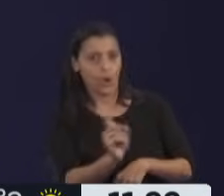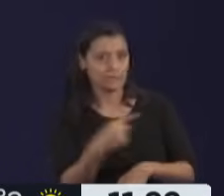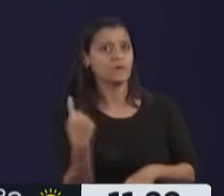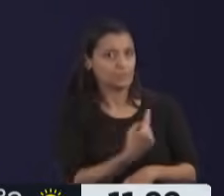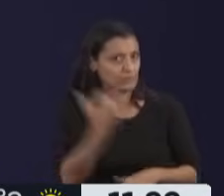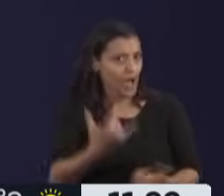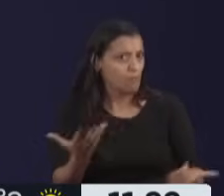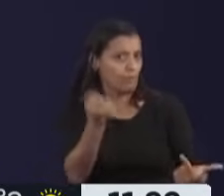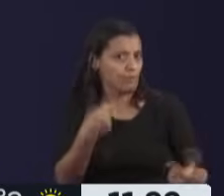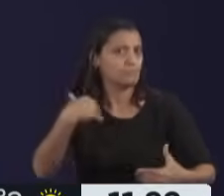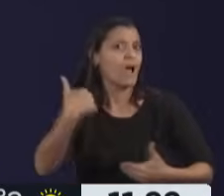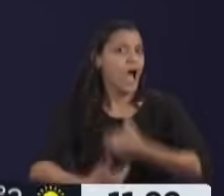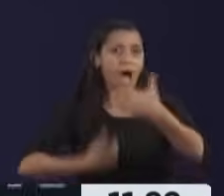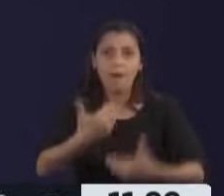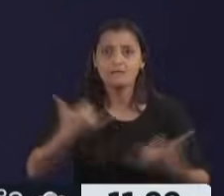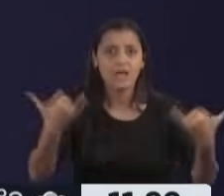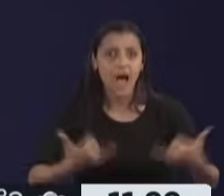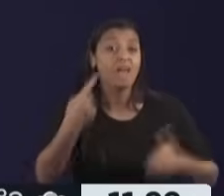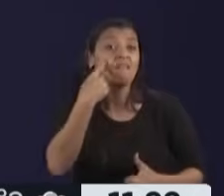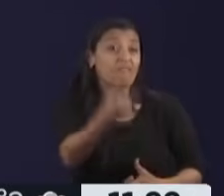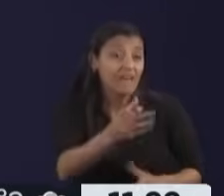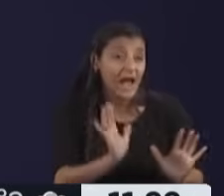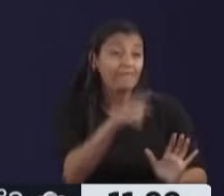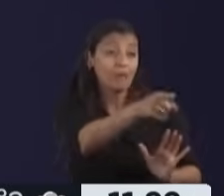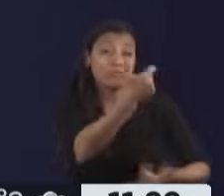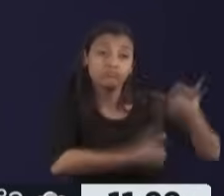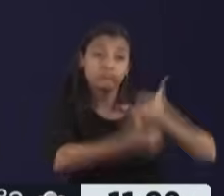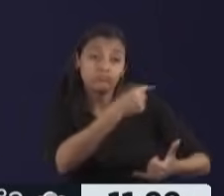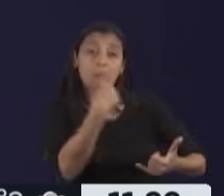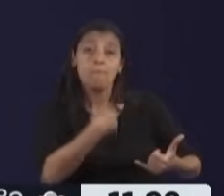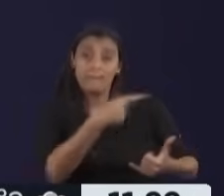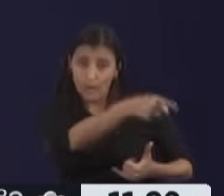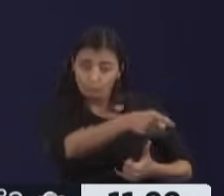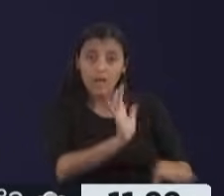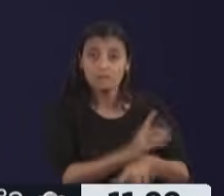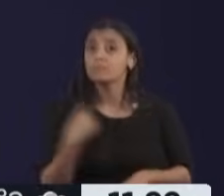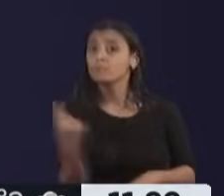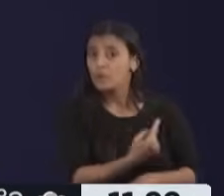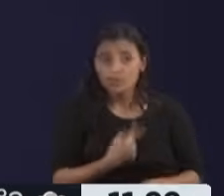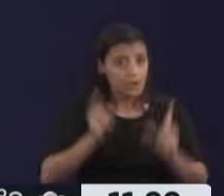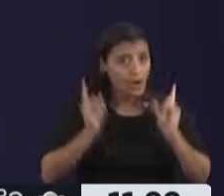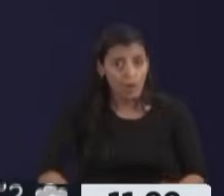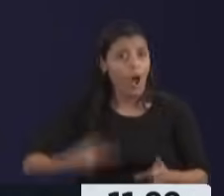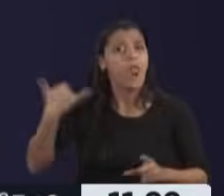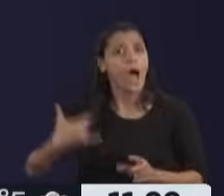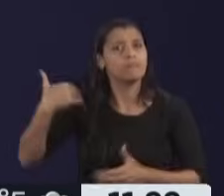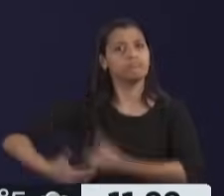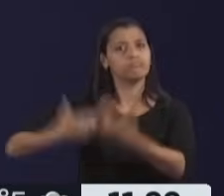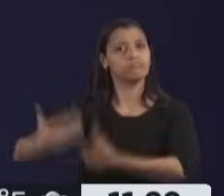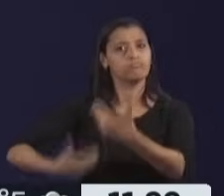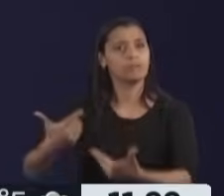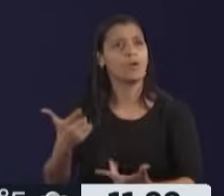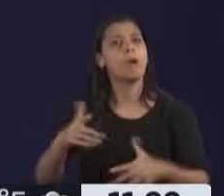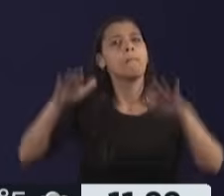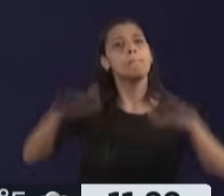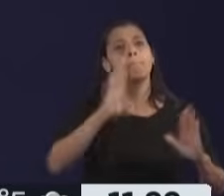Fíjate que más allá de la descripción que vos inferís en tu pregunta, nosotros seguimos avanzando y seguimos